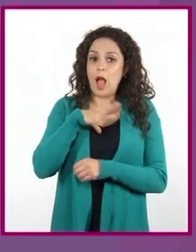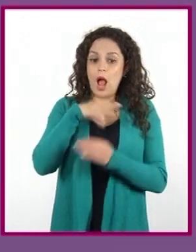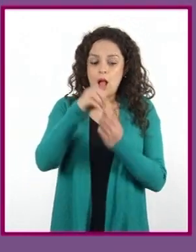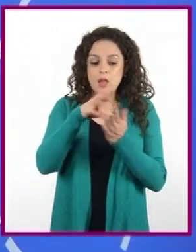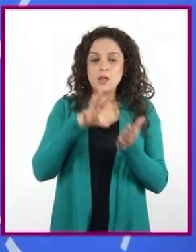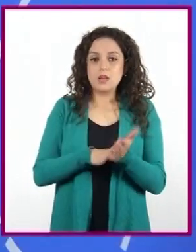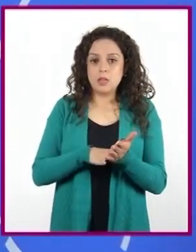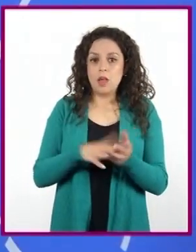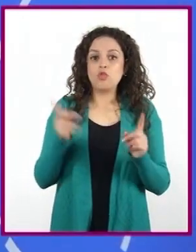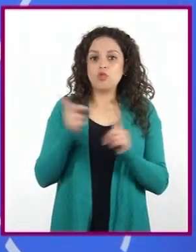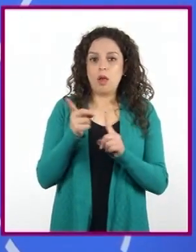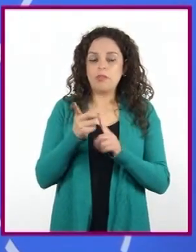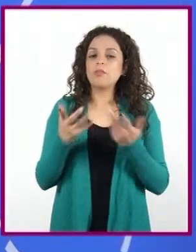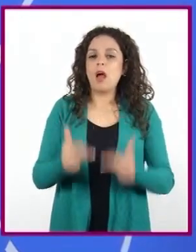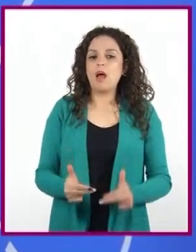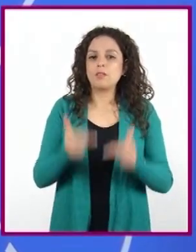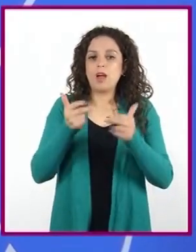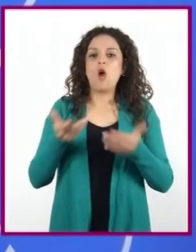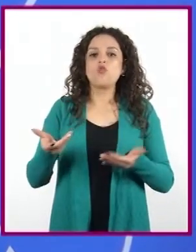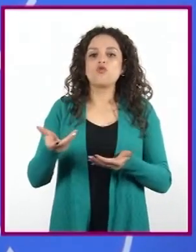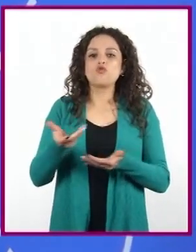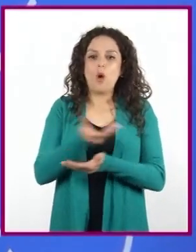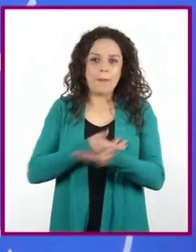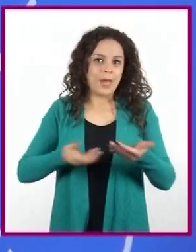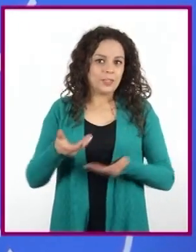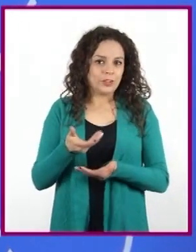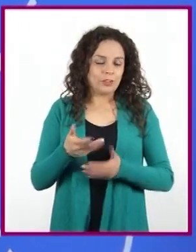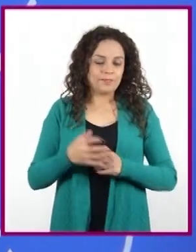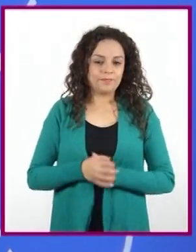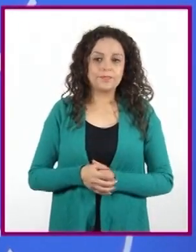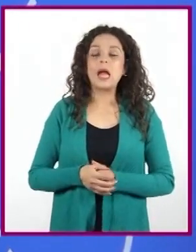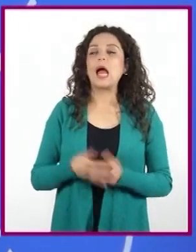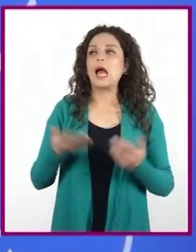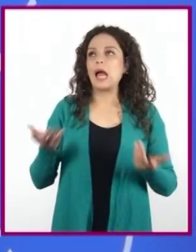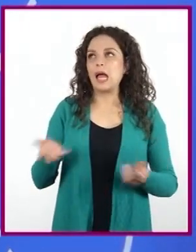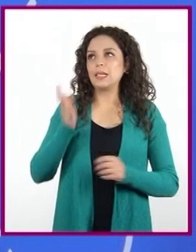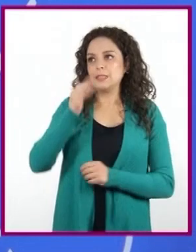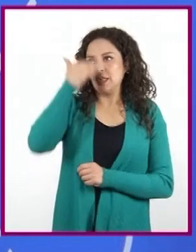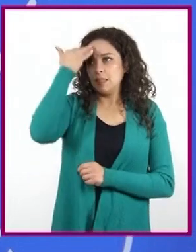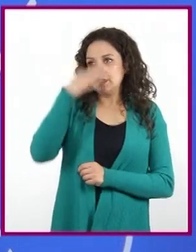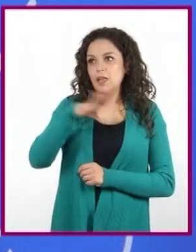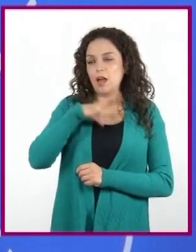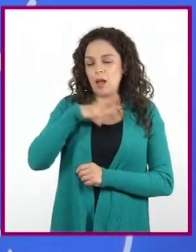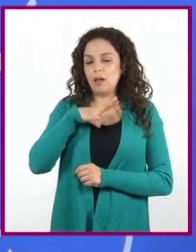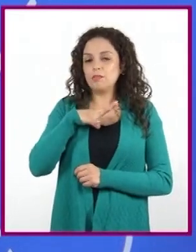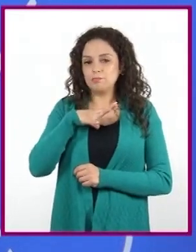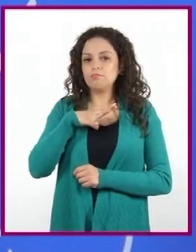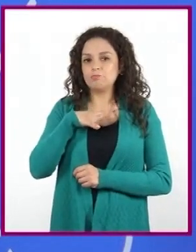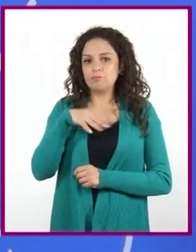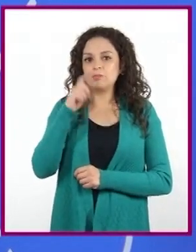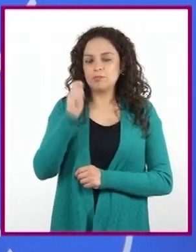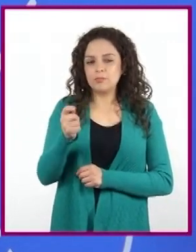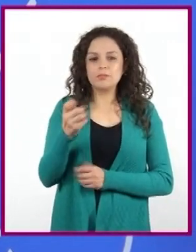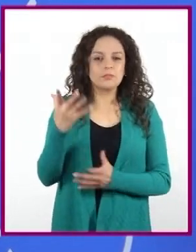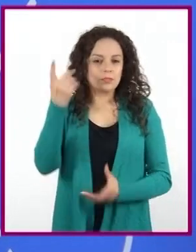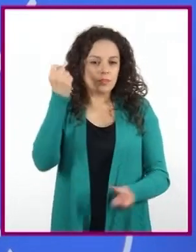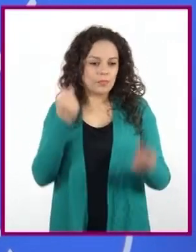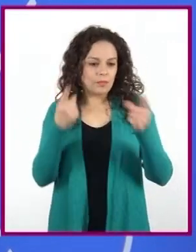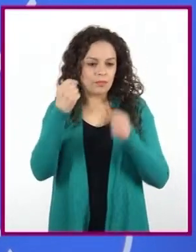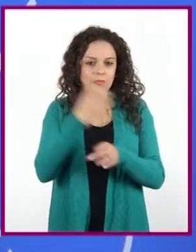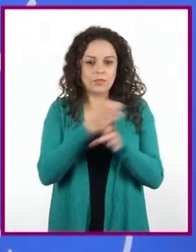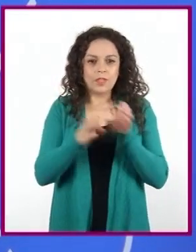comercio. Bien, pues ya conocemos que un contrato de compraventa debe tener ciertos elementos y estos deben ser